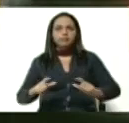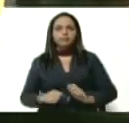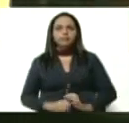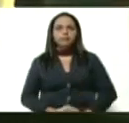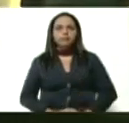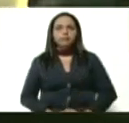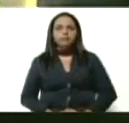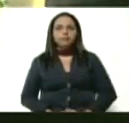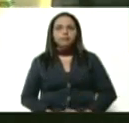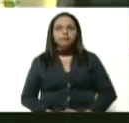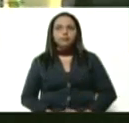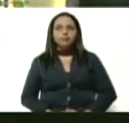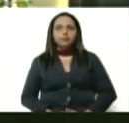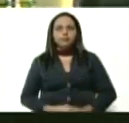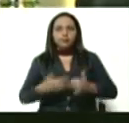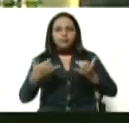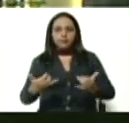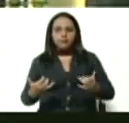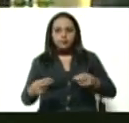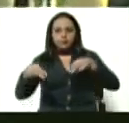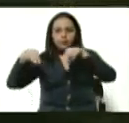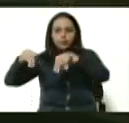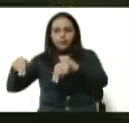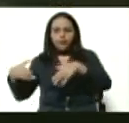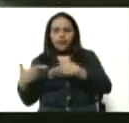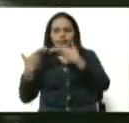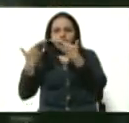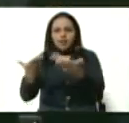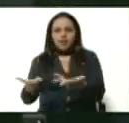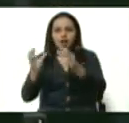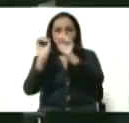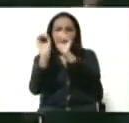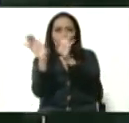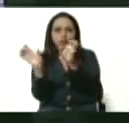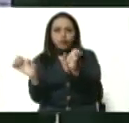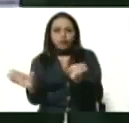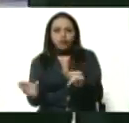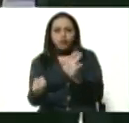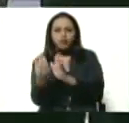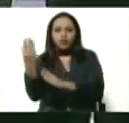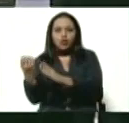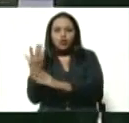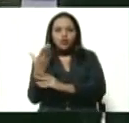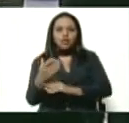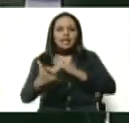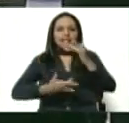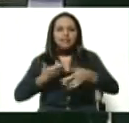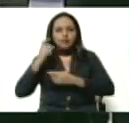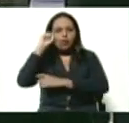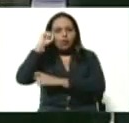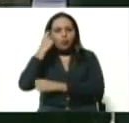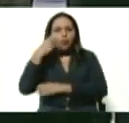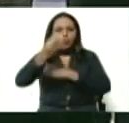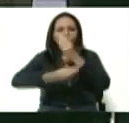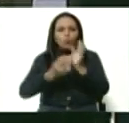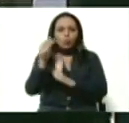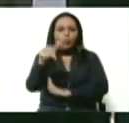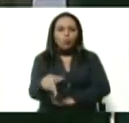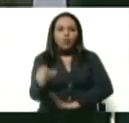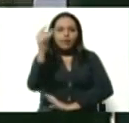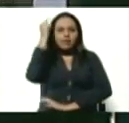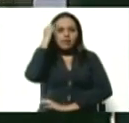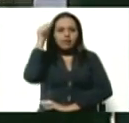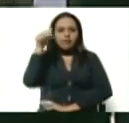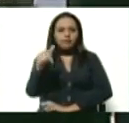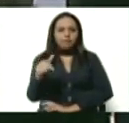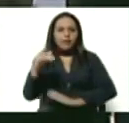Bolívar. Se dirige a lo que será la entrega floral como parte de las actividades conmemorativas que se realizan acá en este día en el